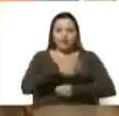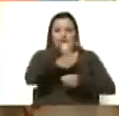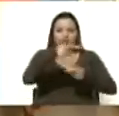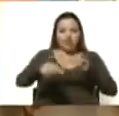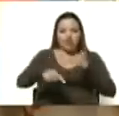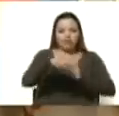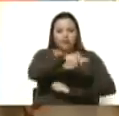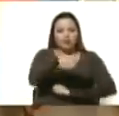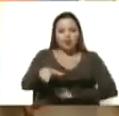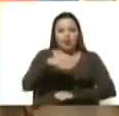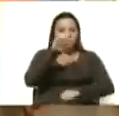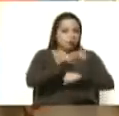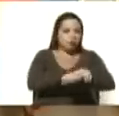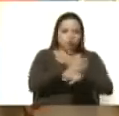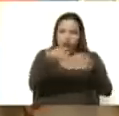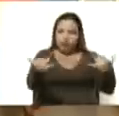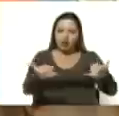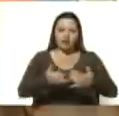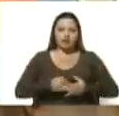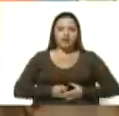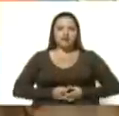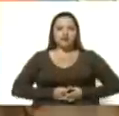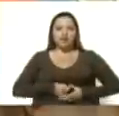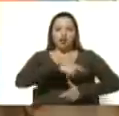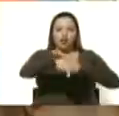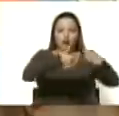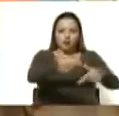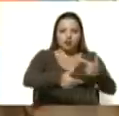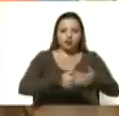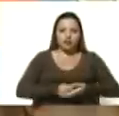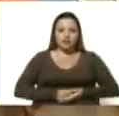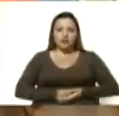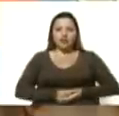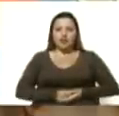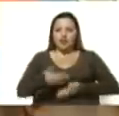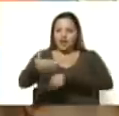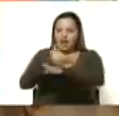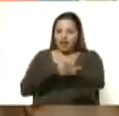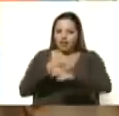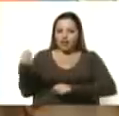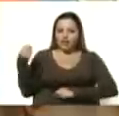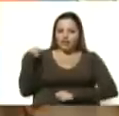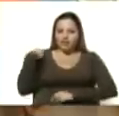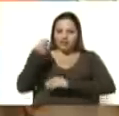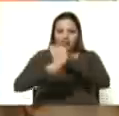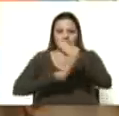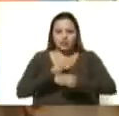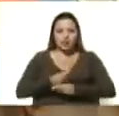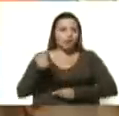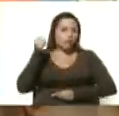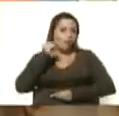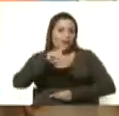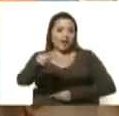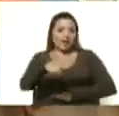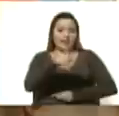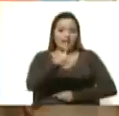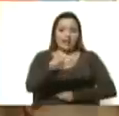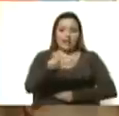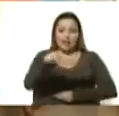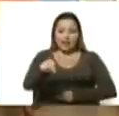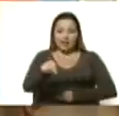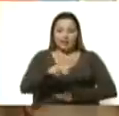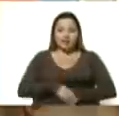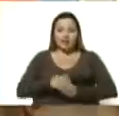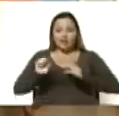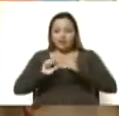personas, ya producto de la delación que hace Glenn Castellanos, comenzaron a aclarar